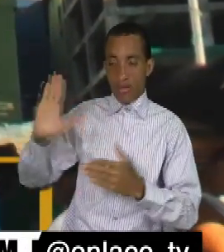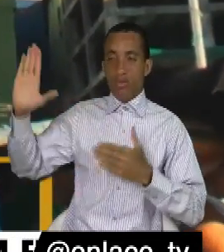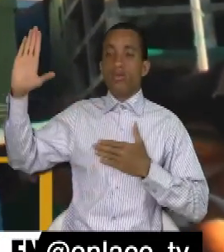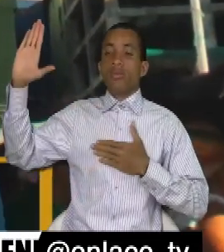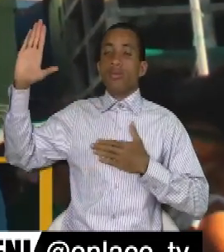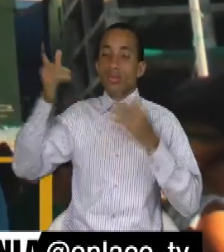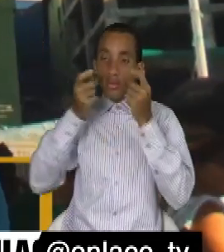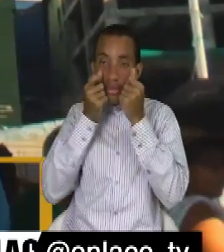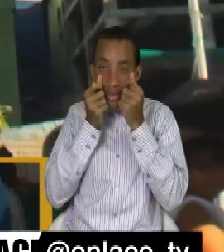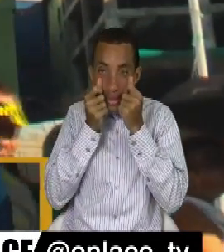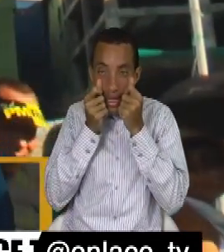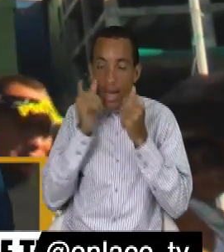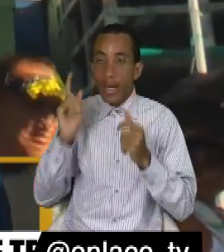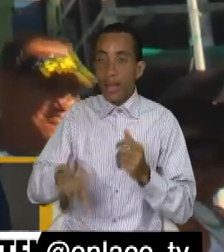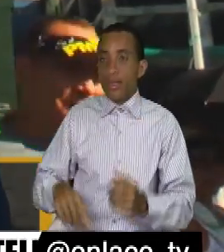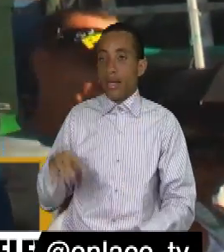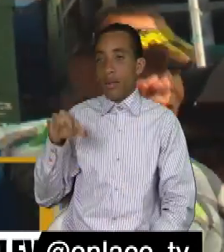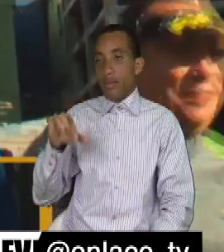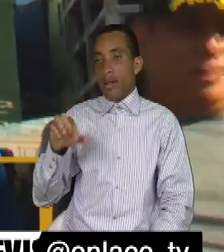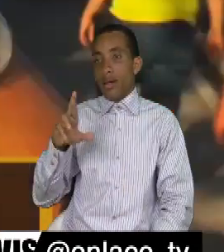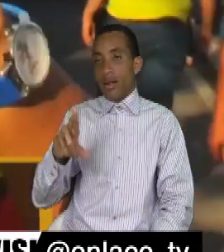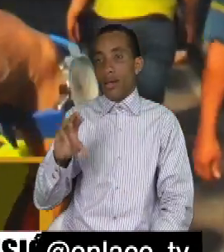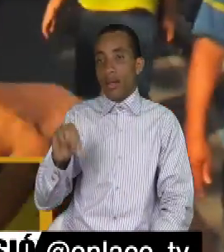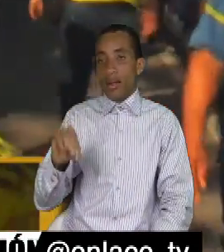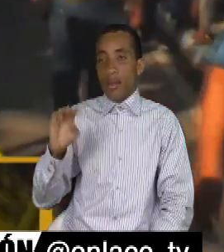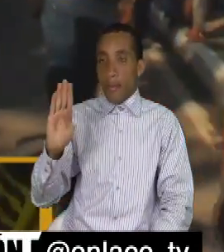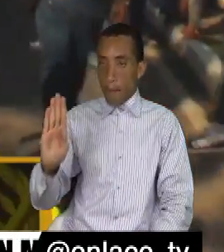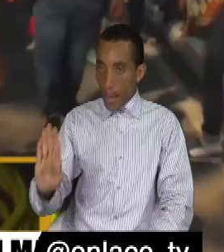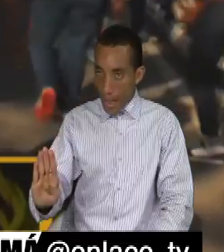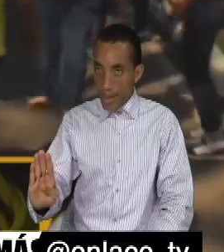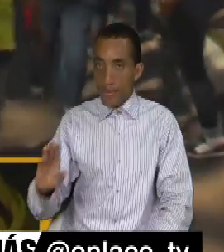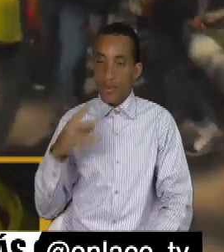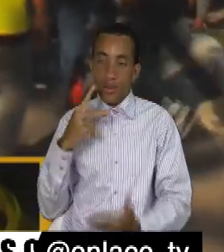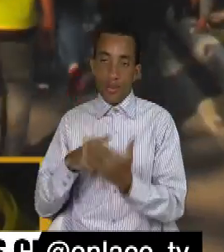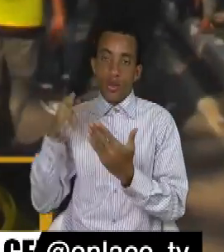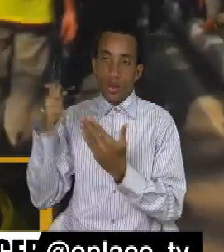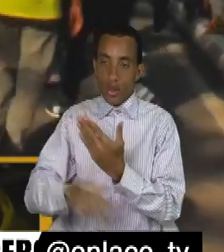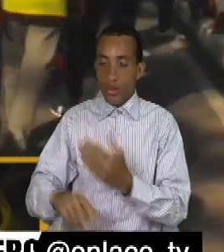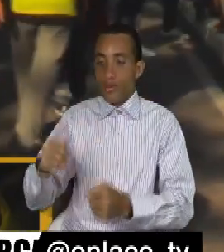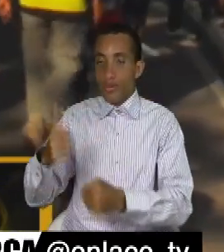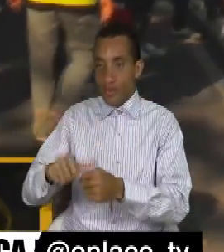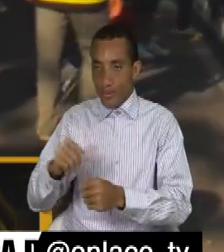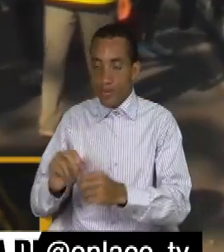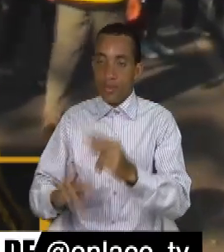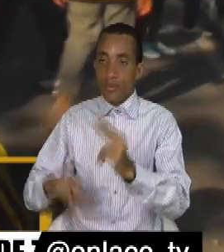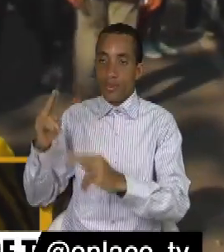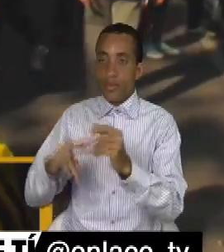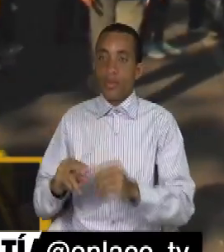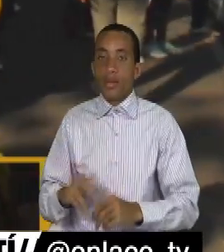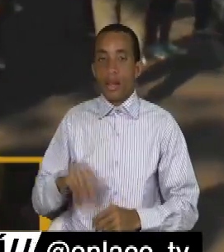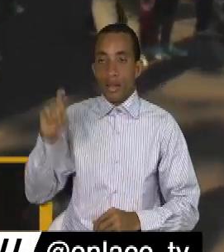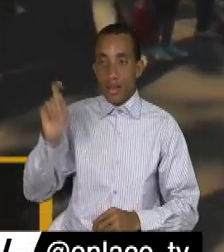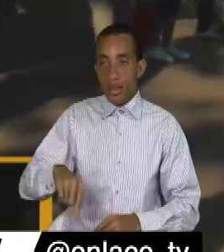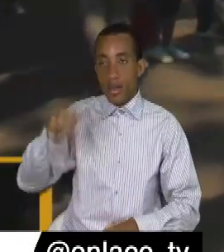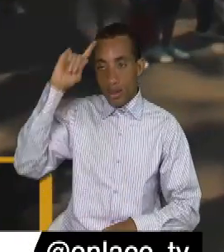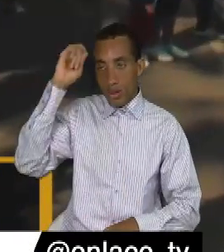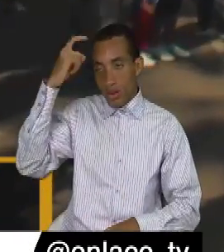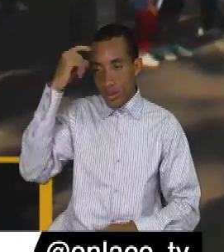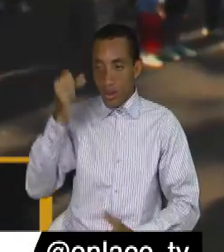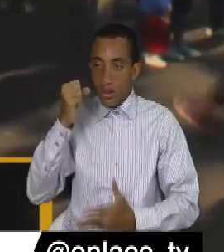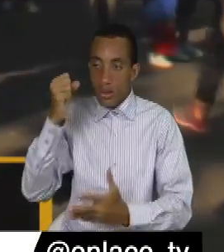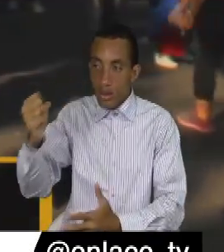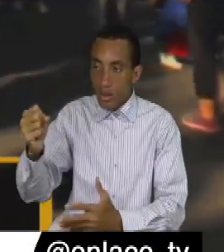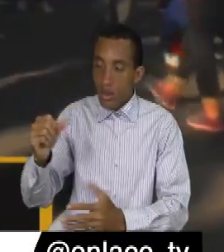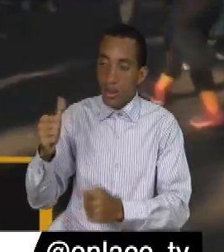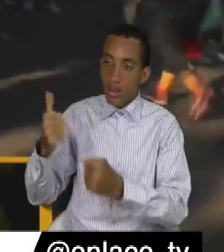de hacer el PMRB en Barranca Bermeja. Barranca necesita que el gobierno le dé la mano con la refinería, porque este pueblo,